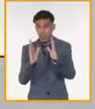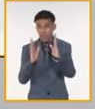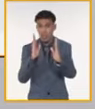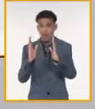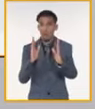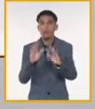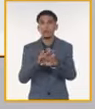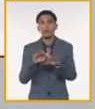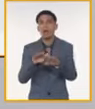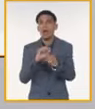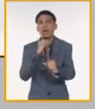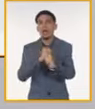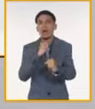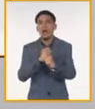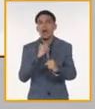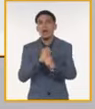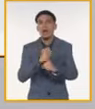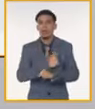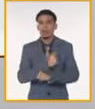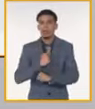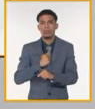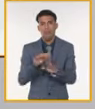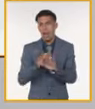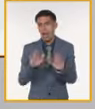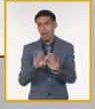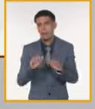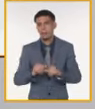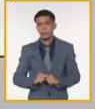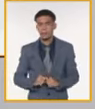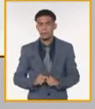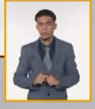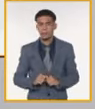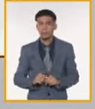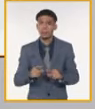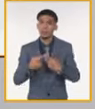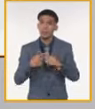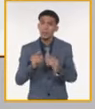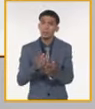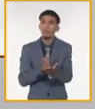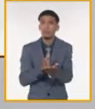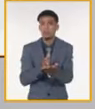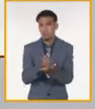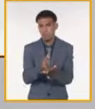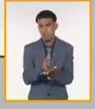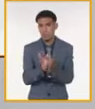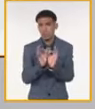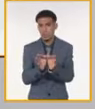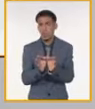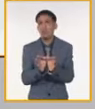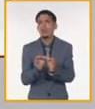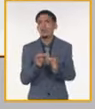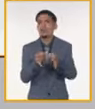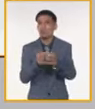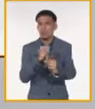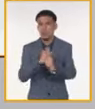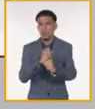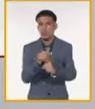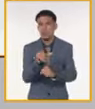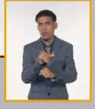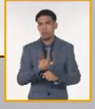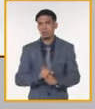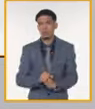ser eh trabajadores por cuenta propia pero van a van a mantener Esa esa Esa condición y lo